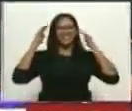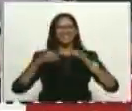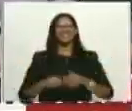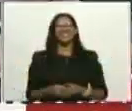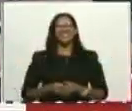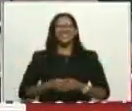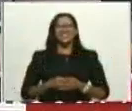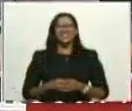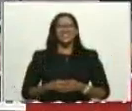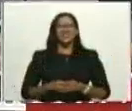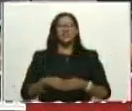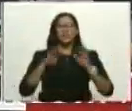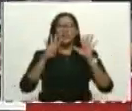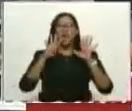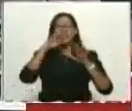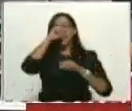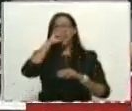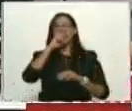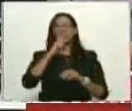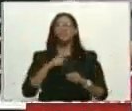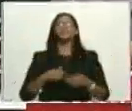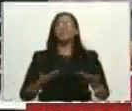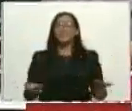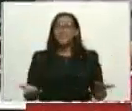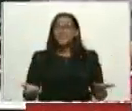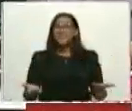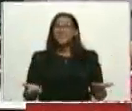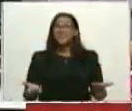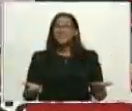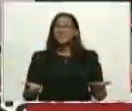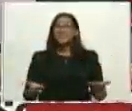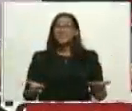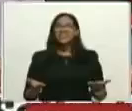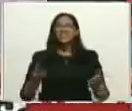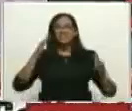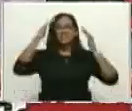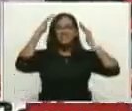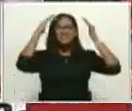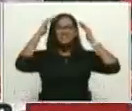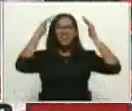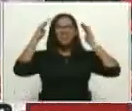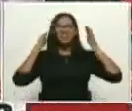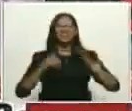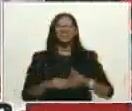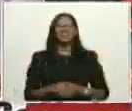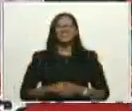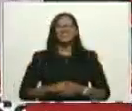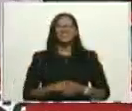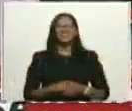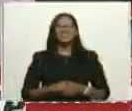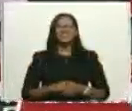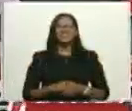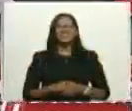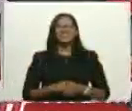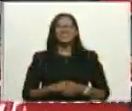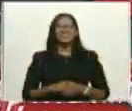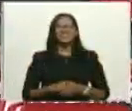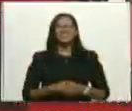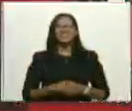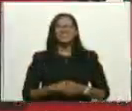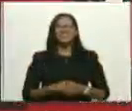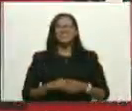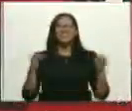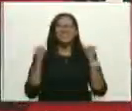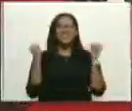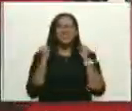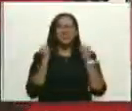live. ¿Ah? 9 años. ¿Qué tal? Saludos por allá. ¿Ah? Está haciendo frío